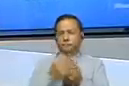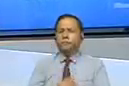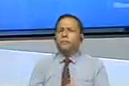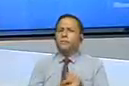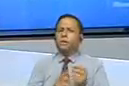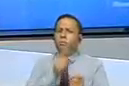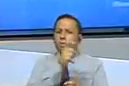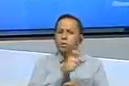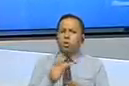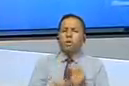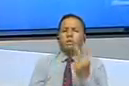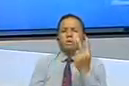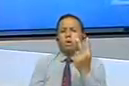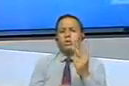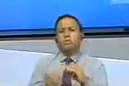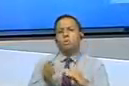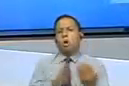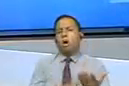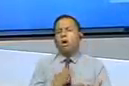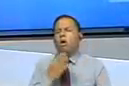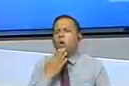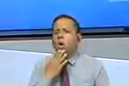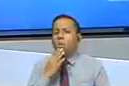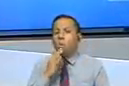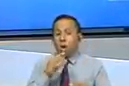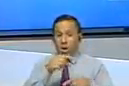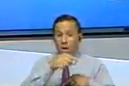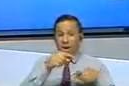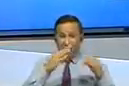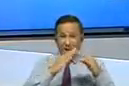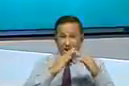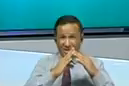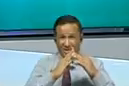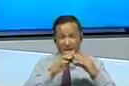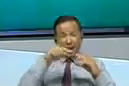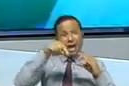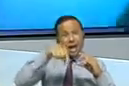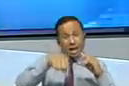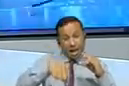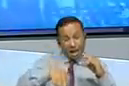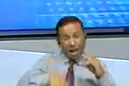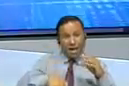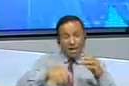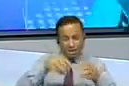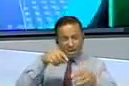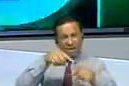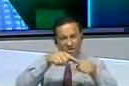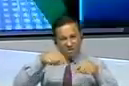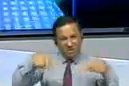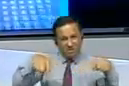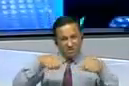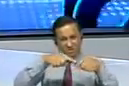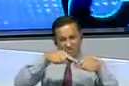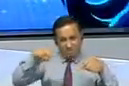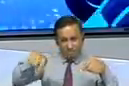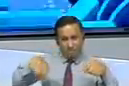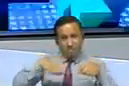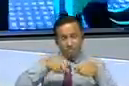murieron asfixiados mientras limpiaban una cisterna en una vivienda de la isla Mocolí, cantón San Borondón. La policía ya investiga este